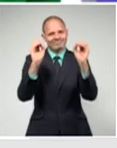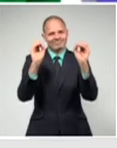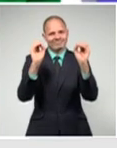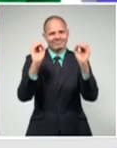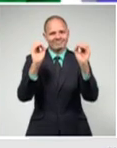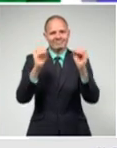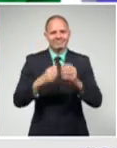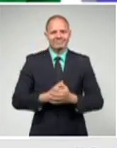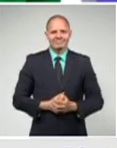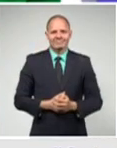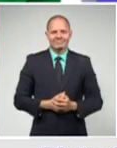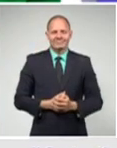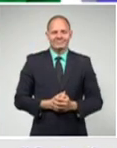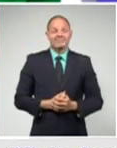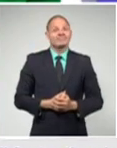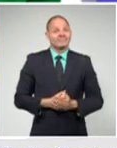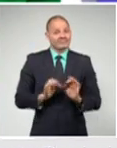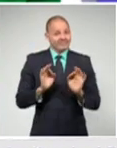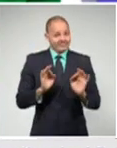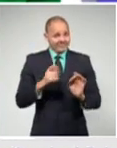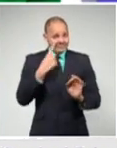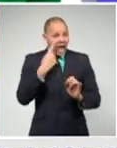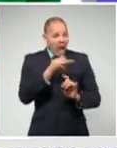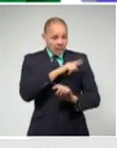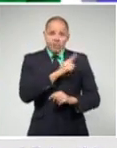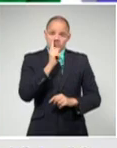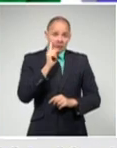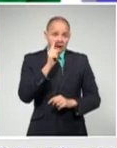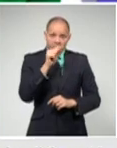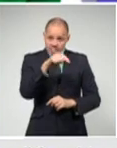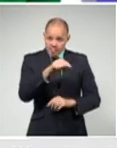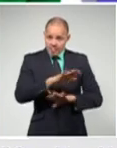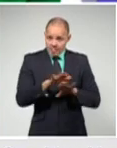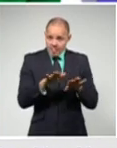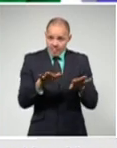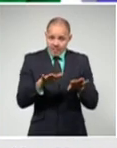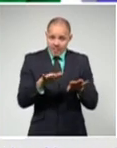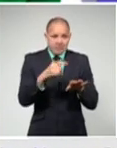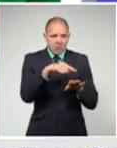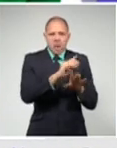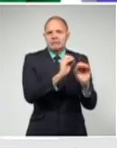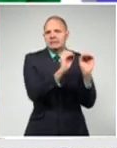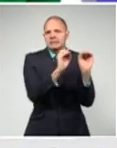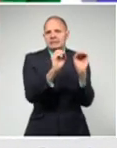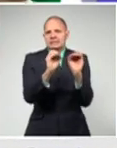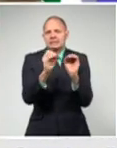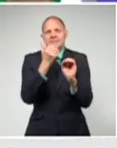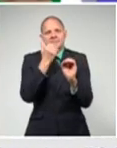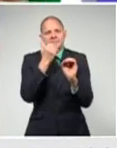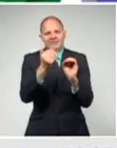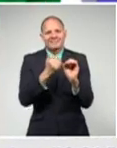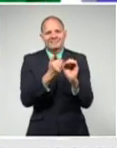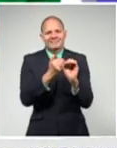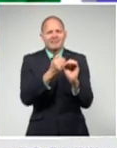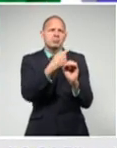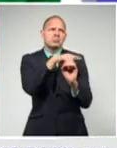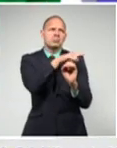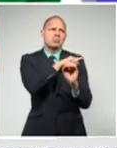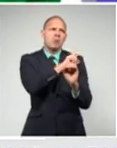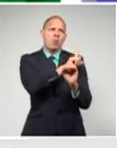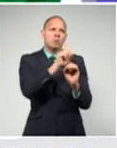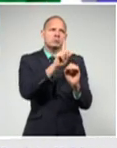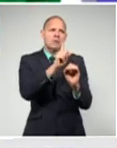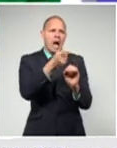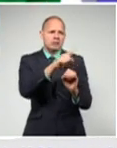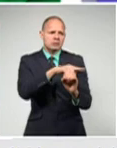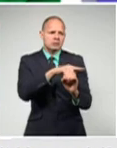no obstante haberse procesado muestras de este territorio. El día anterior había tenido 11, ayer no tuvo